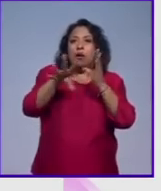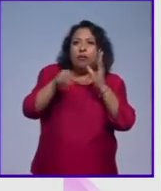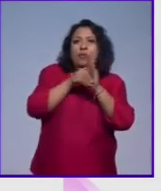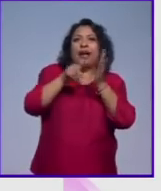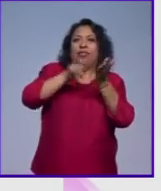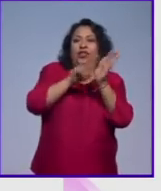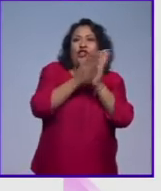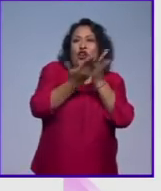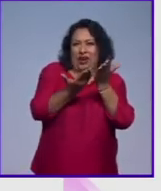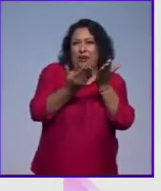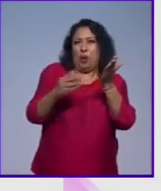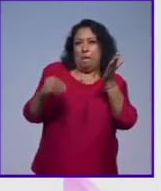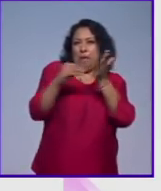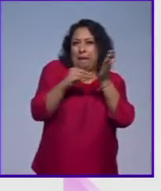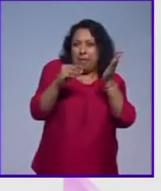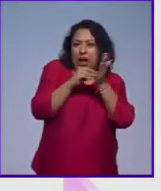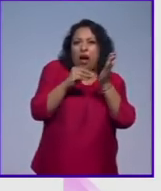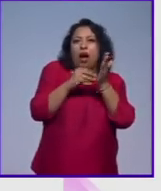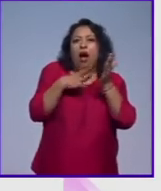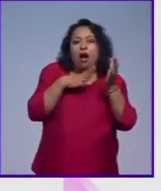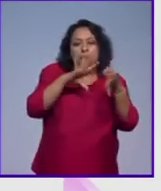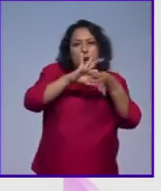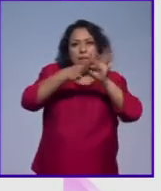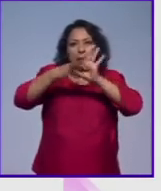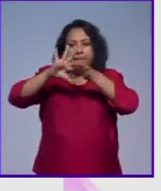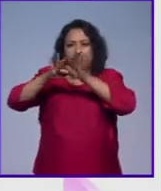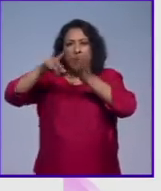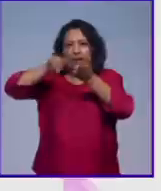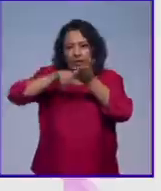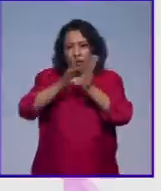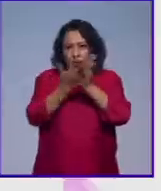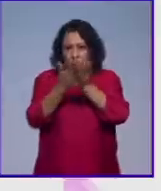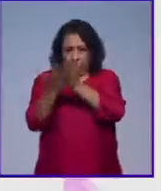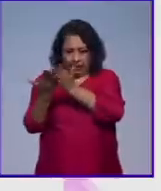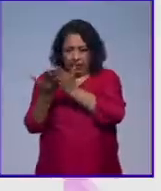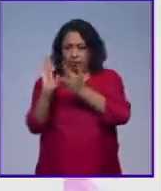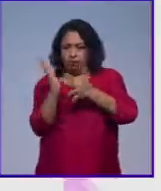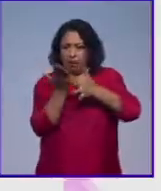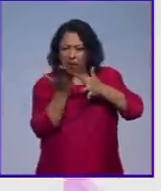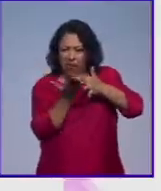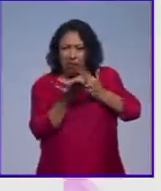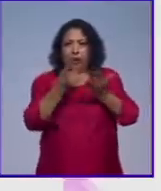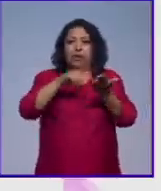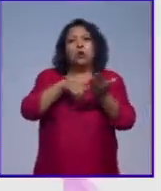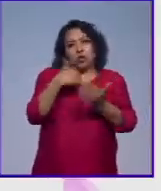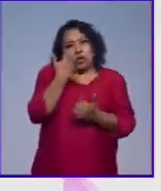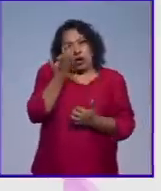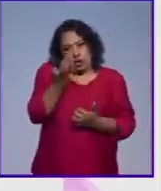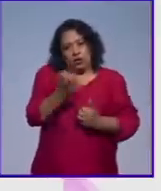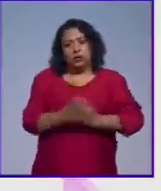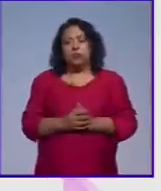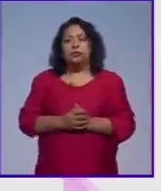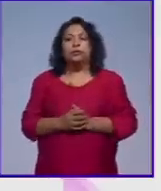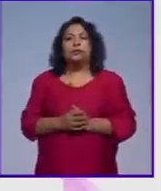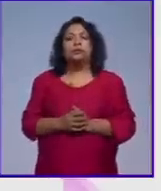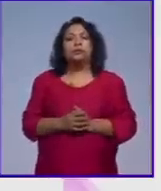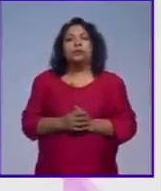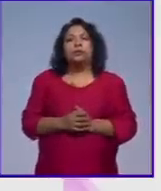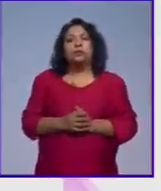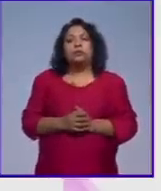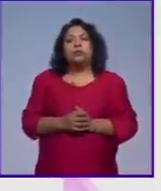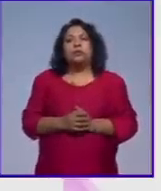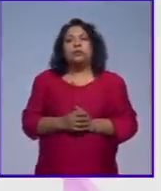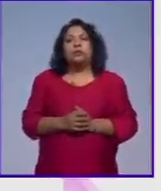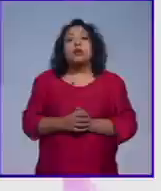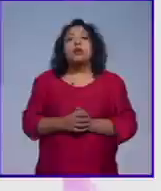adentro, pero todos ellos están interconectados. Pero eso pretendo, que